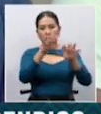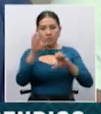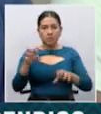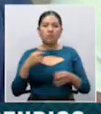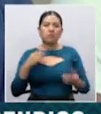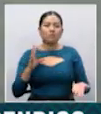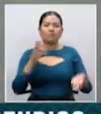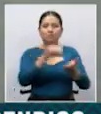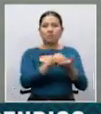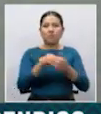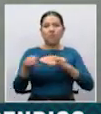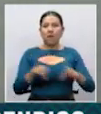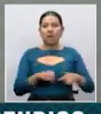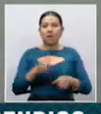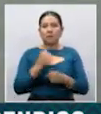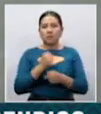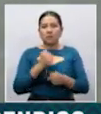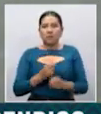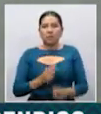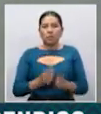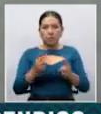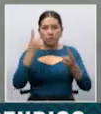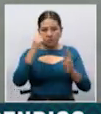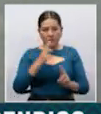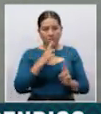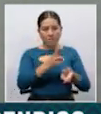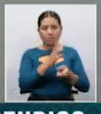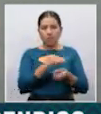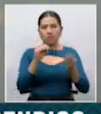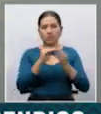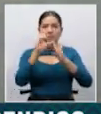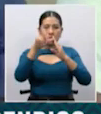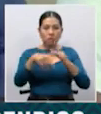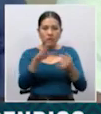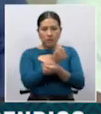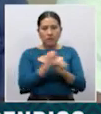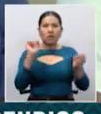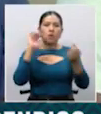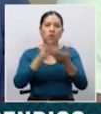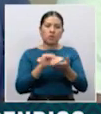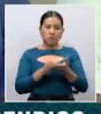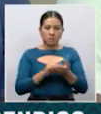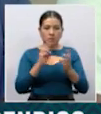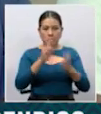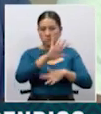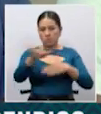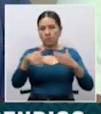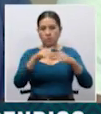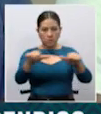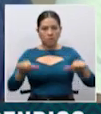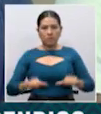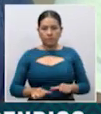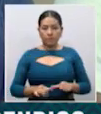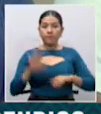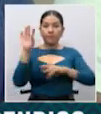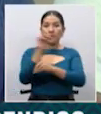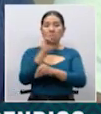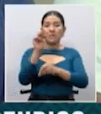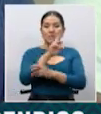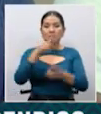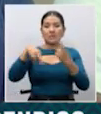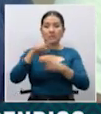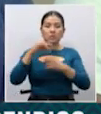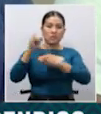aplicarán las acciones de respuesta y recuperación de los sectores. El Ministerio de Relaciones Exteriores y o el